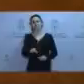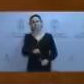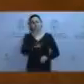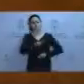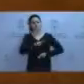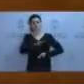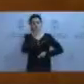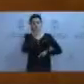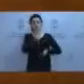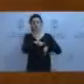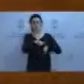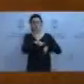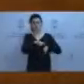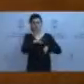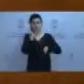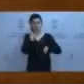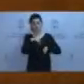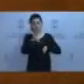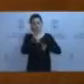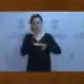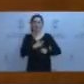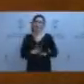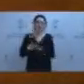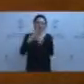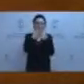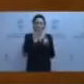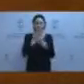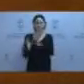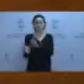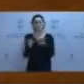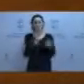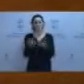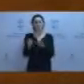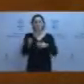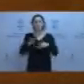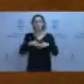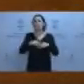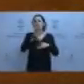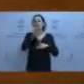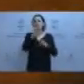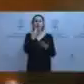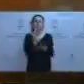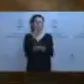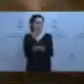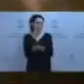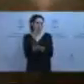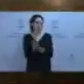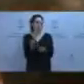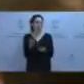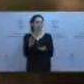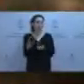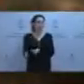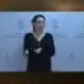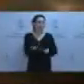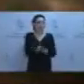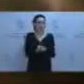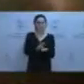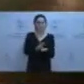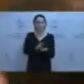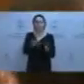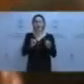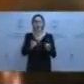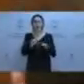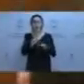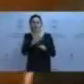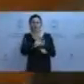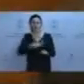ya le he dado tiempo para que se lo haya estudiado y le hayan preparado cuál va a ser la argumentación o la documentación. Así que espero, o más bien